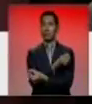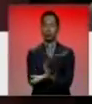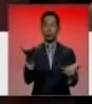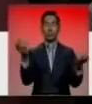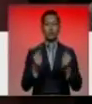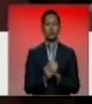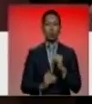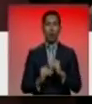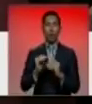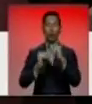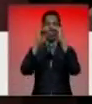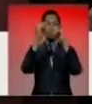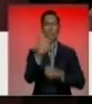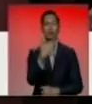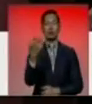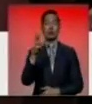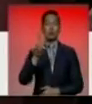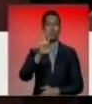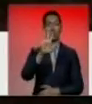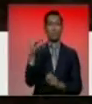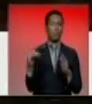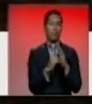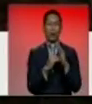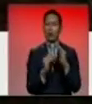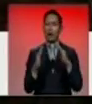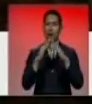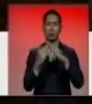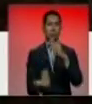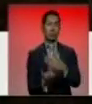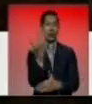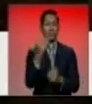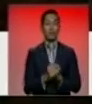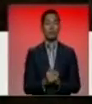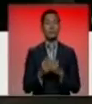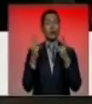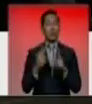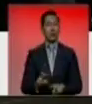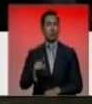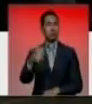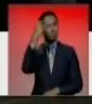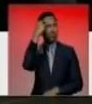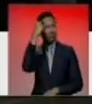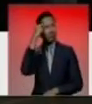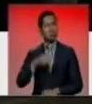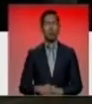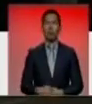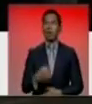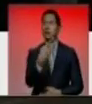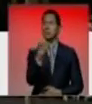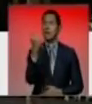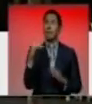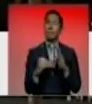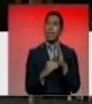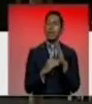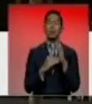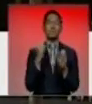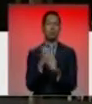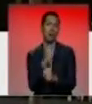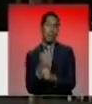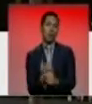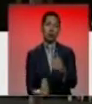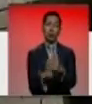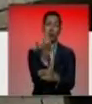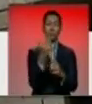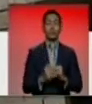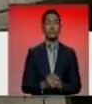construirá 325 mil nuevas viviendas y generará, dicen sus cálculos, más de 100 mil nuevos empleos. Ofrece